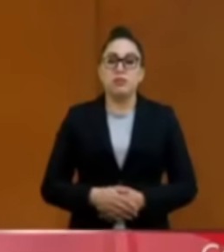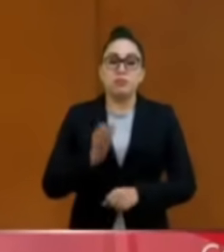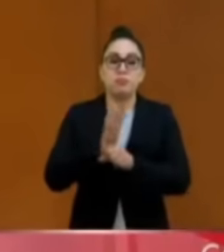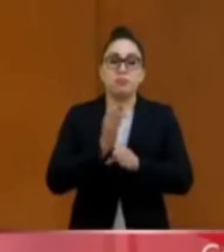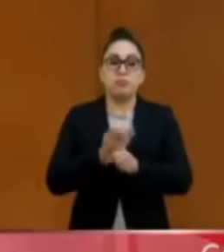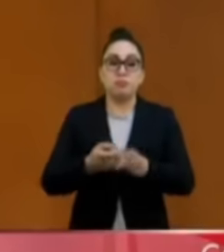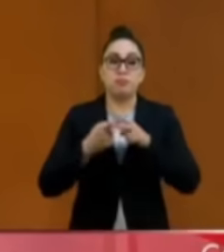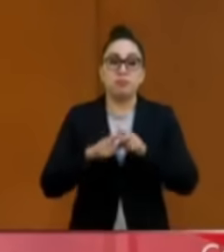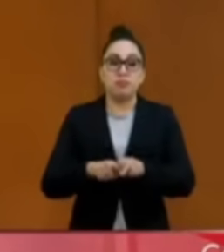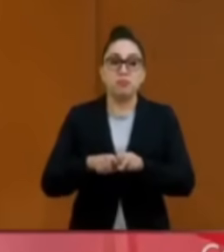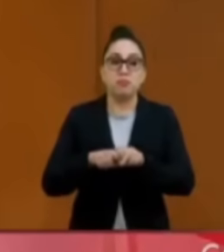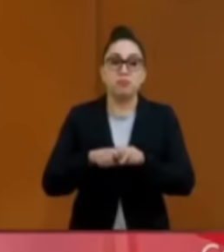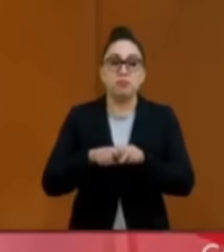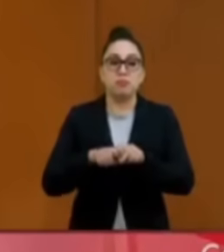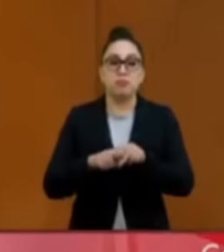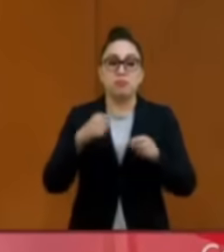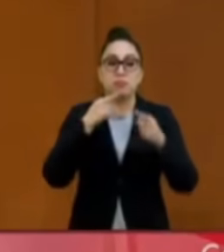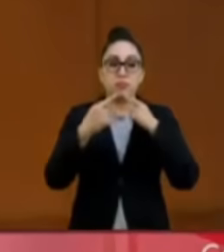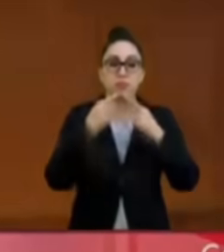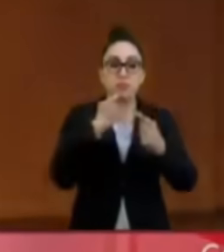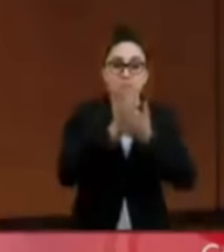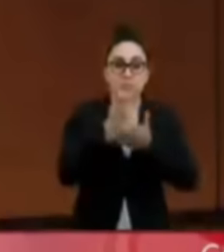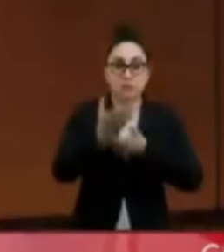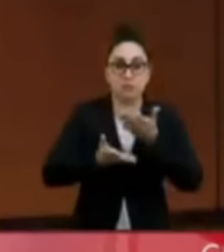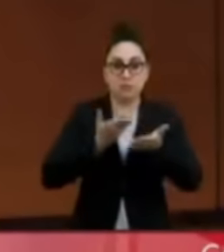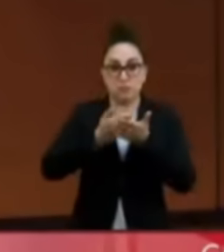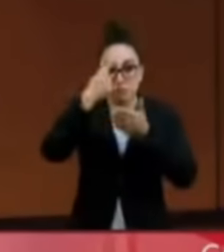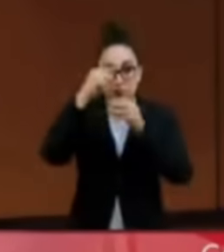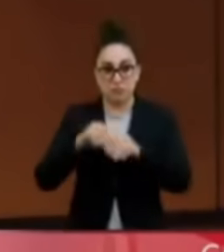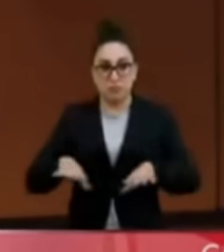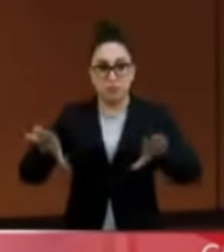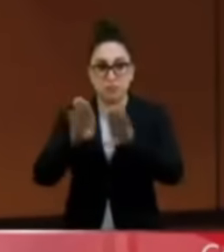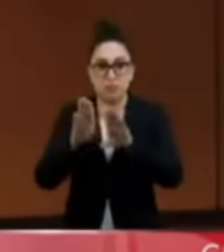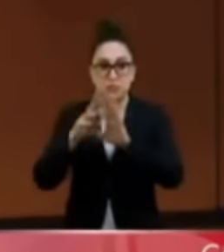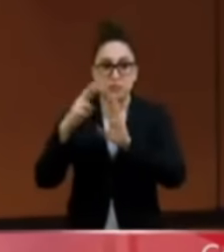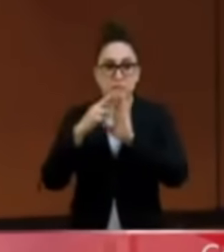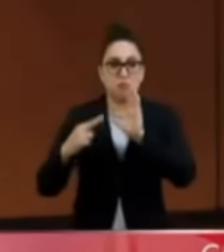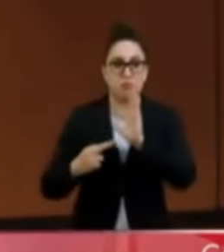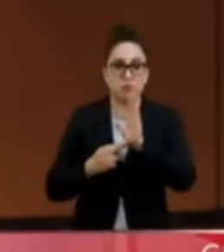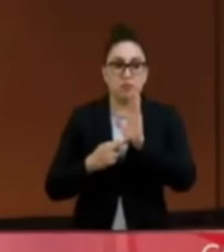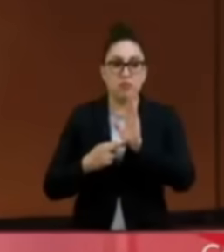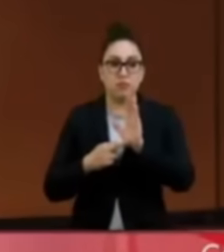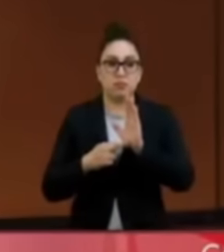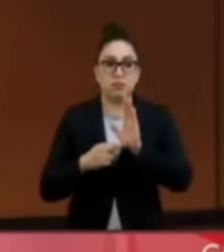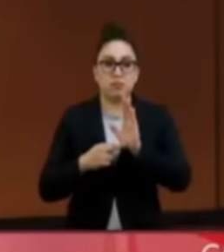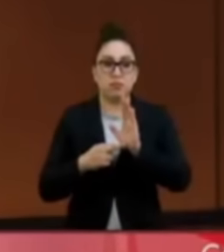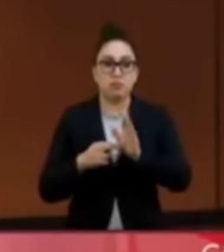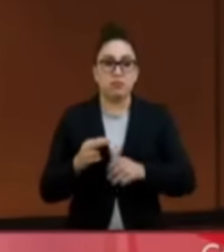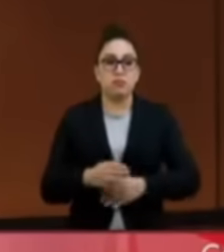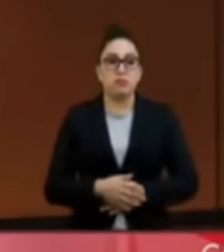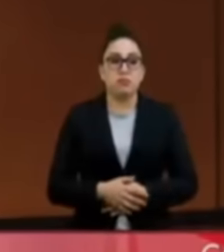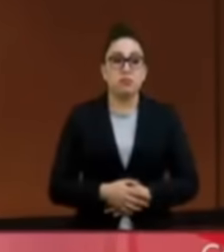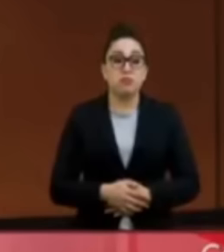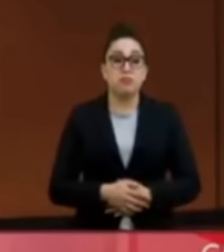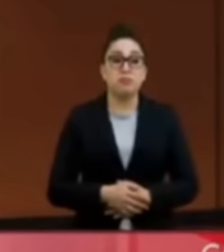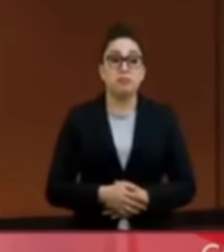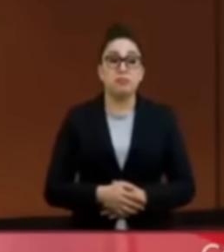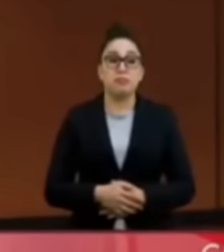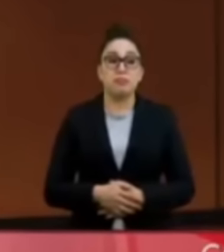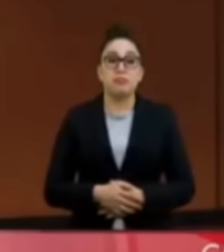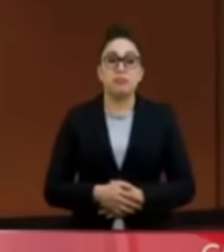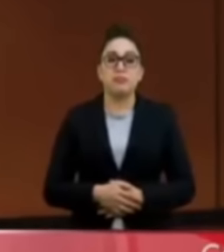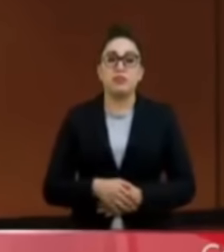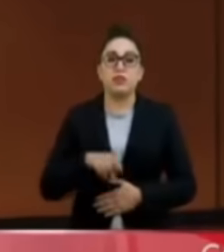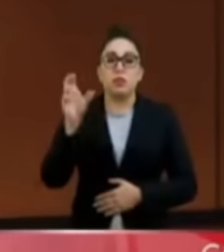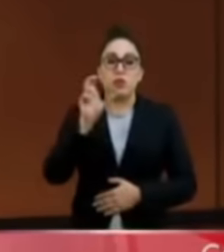discutir el tema que nos convoca, que es la emisión de la convocatoria, aprovecharé también para hacer algunas reflexiones. Durante la vigencia de